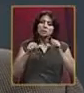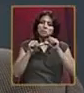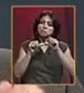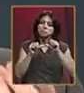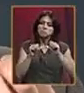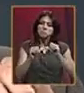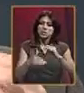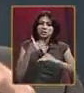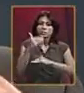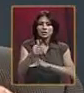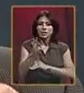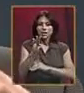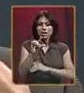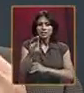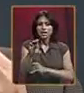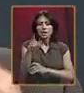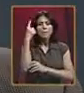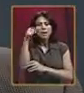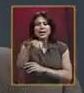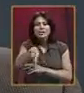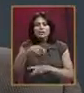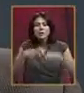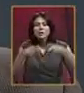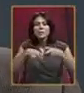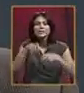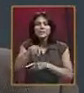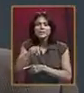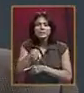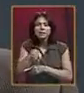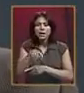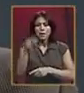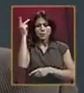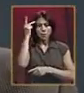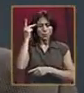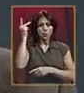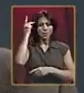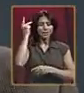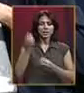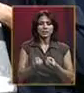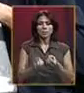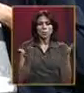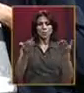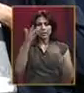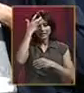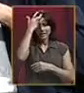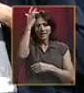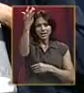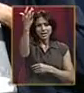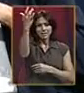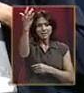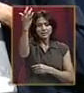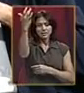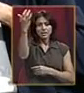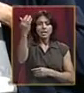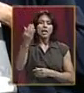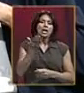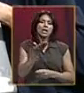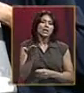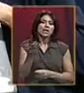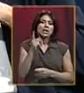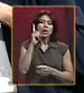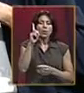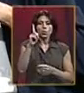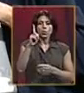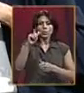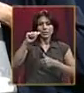TLC y para los cuales lo que se necesita son políticas públicas inteligentes, en las cuales un tratado de libre